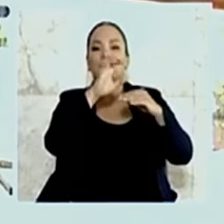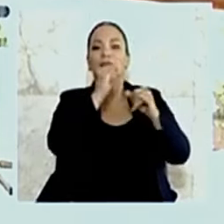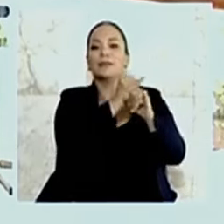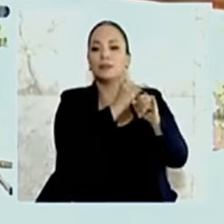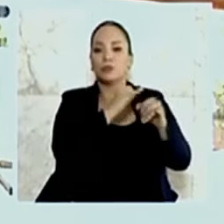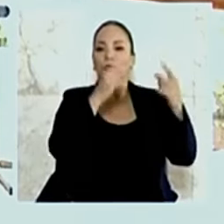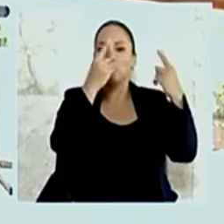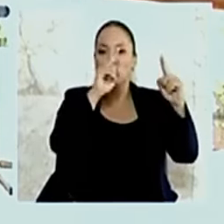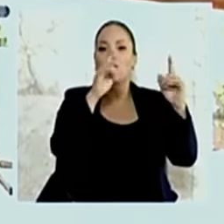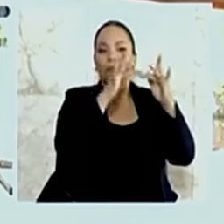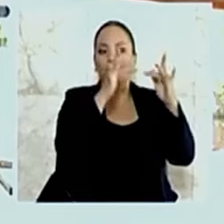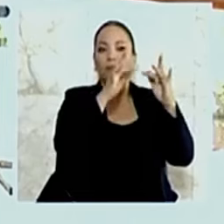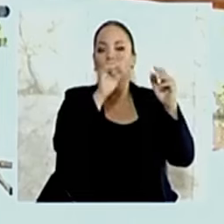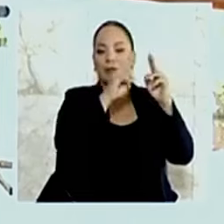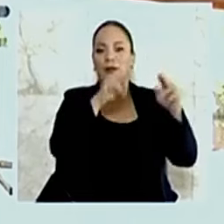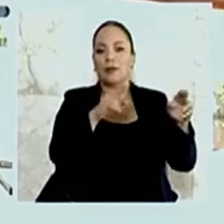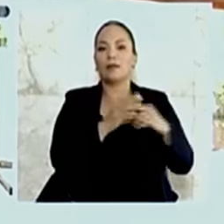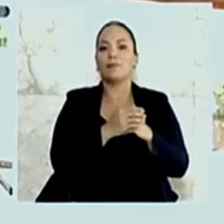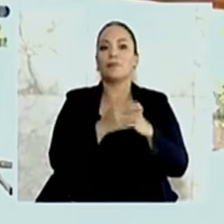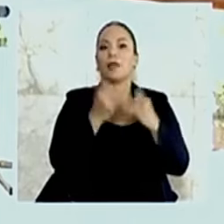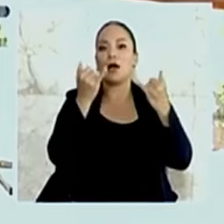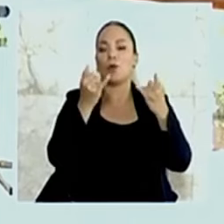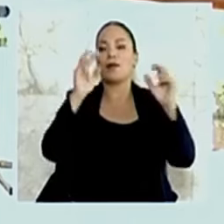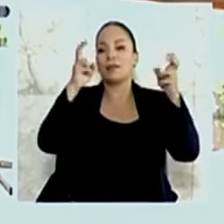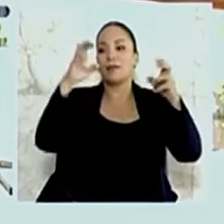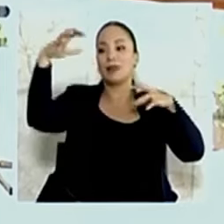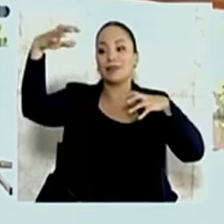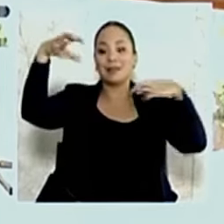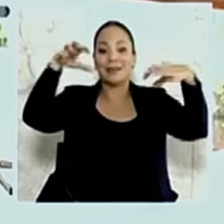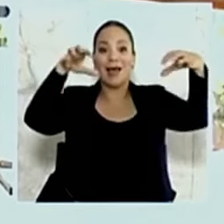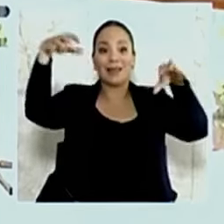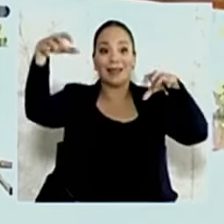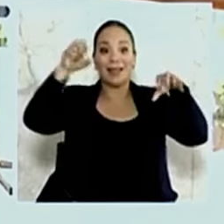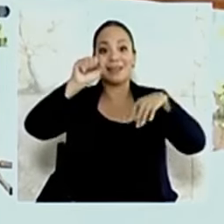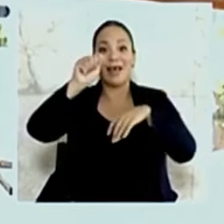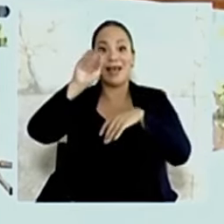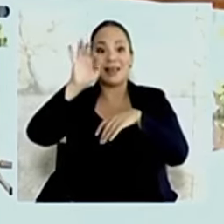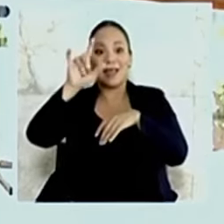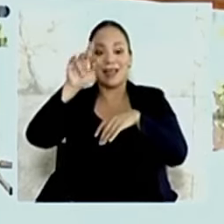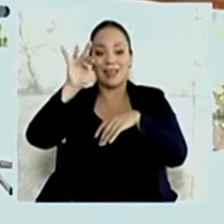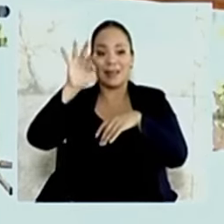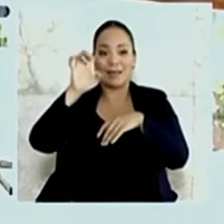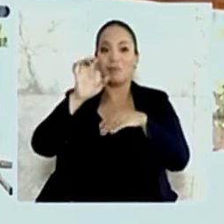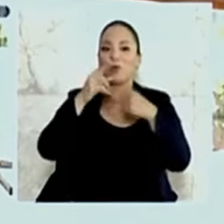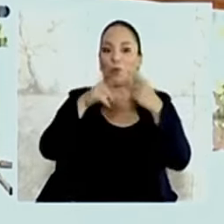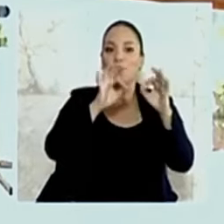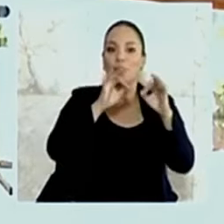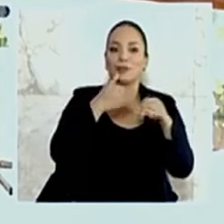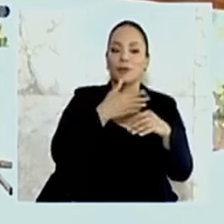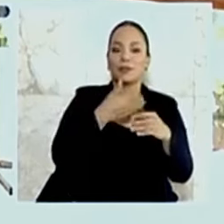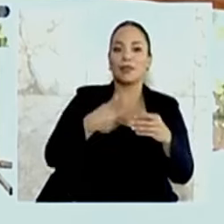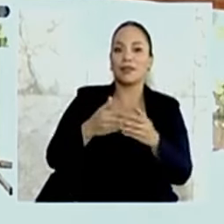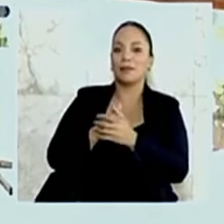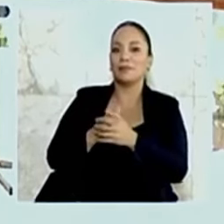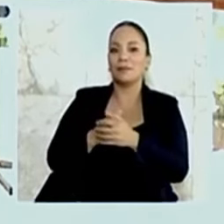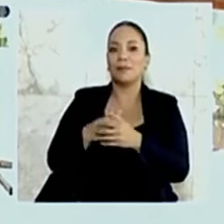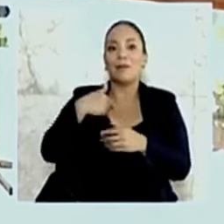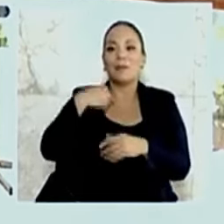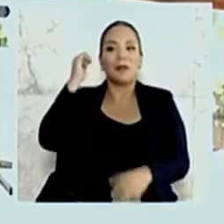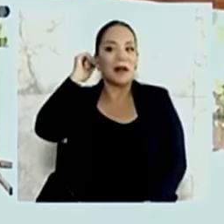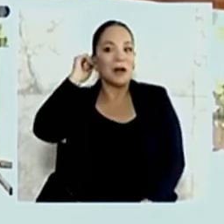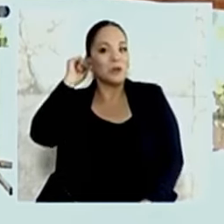No traje exactamente los datos, pero porque se la eché así en muy corto tiempo, en menos de 4 meses, ya hemos conectado a más de 500 centros y